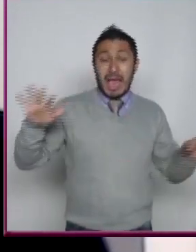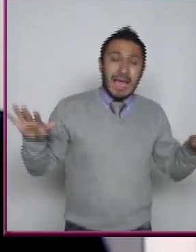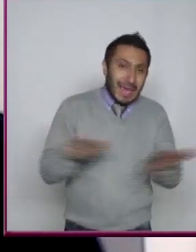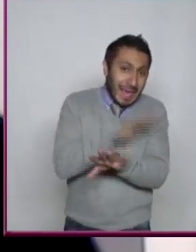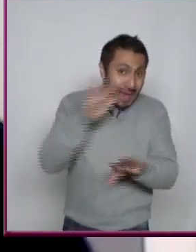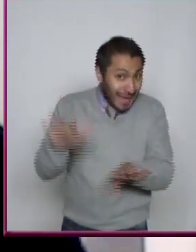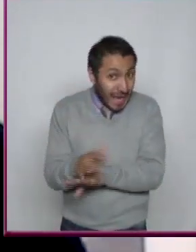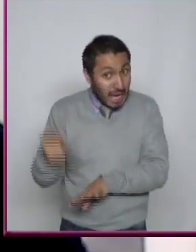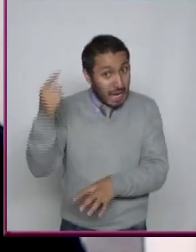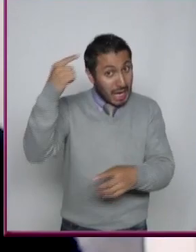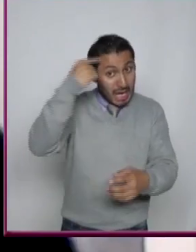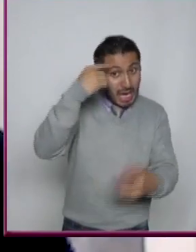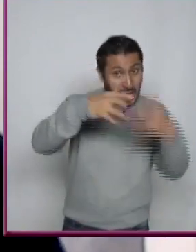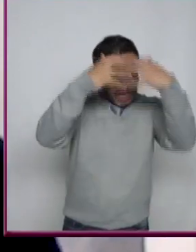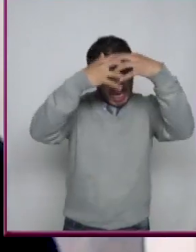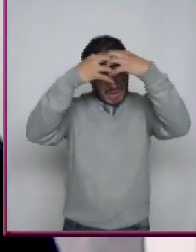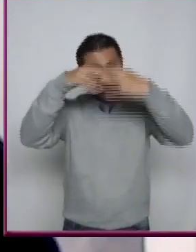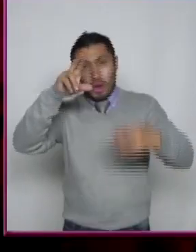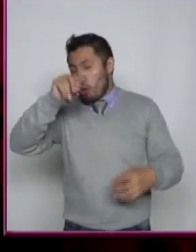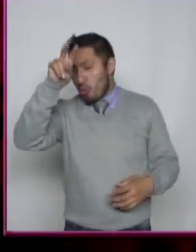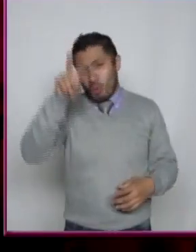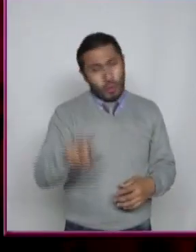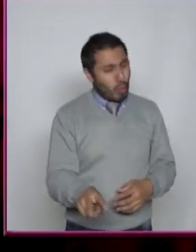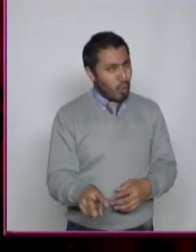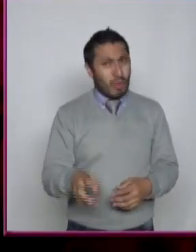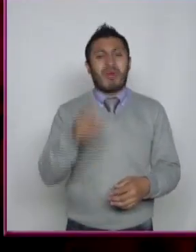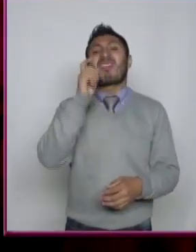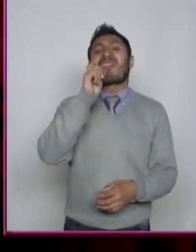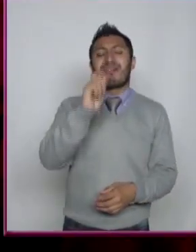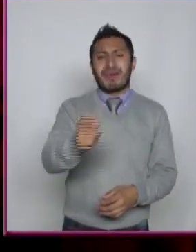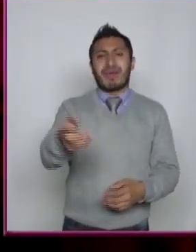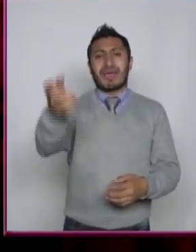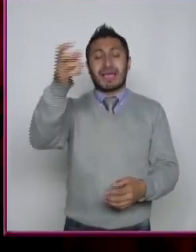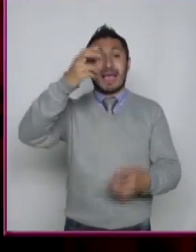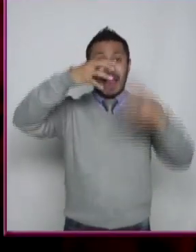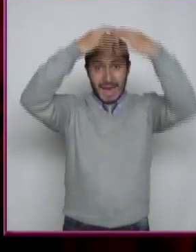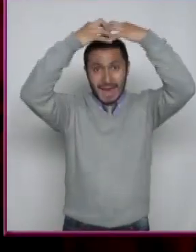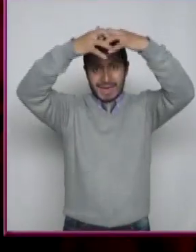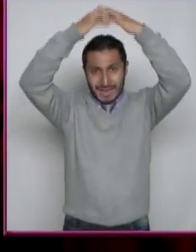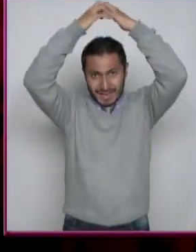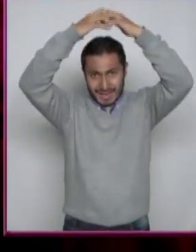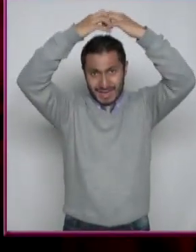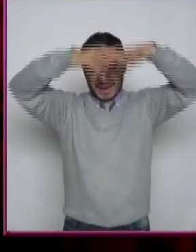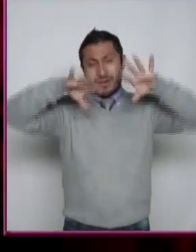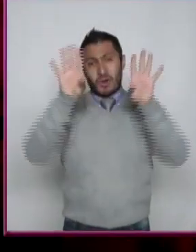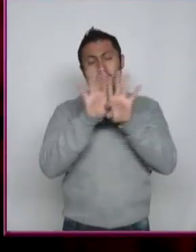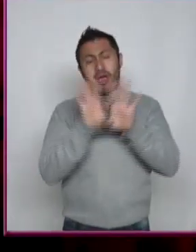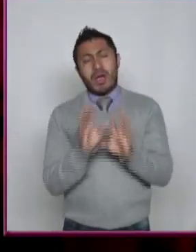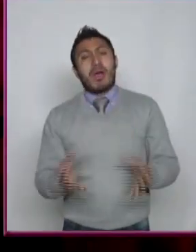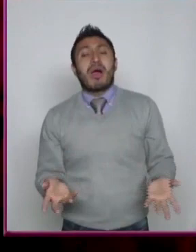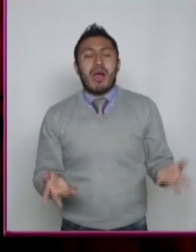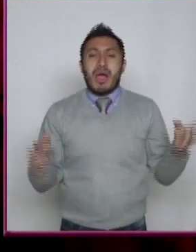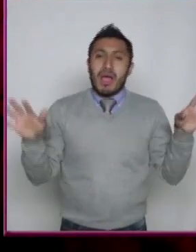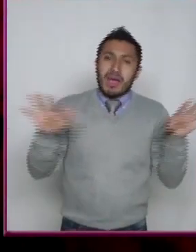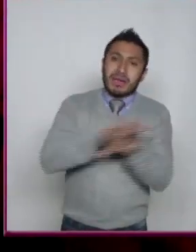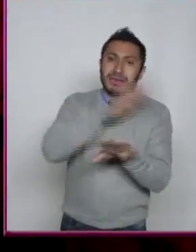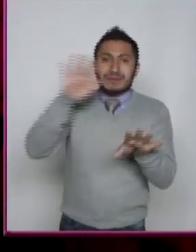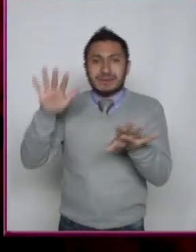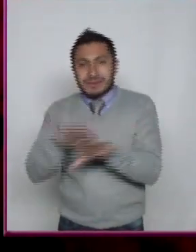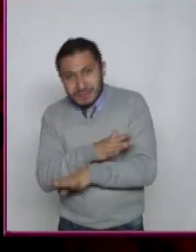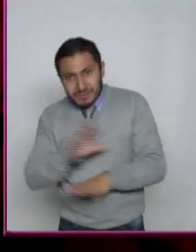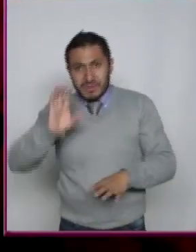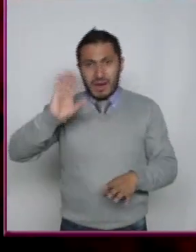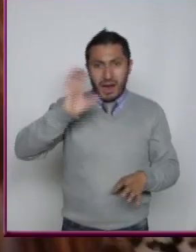No significa que sean la realidad, significa que nuestros cerebros están inclinados a alterarse de tal